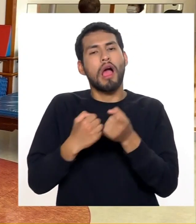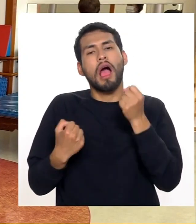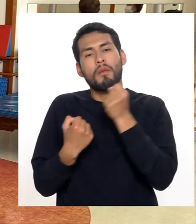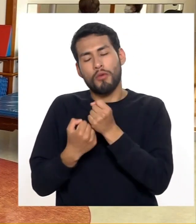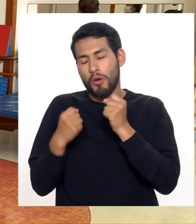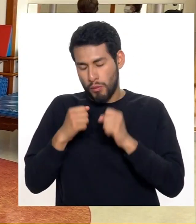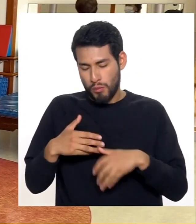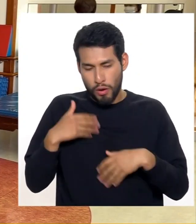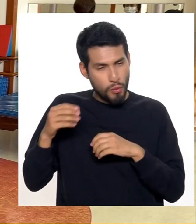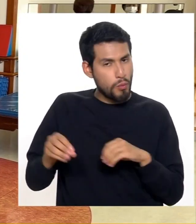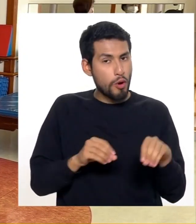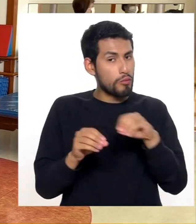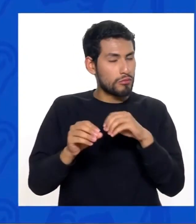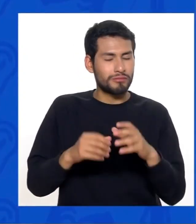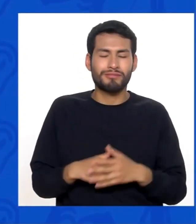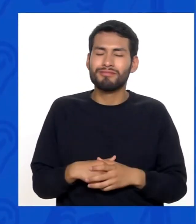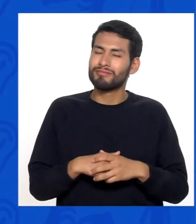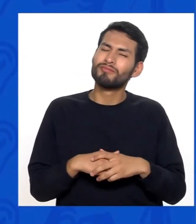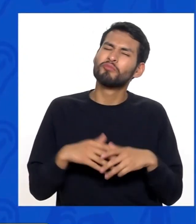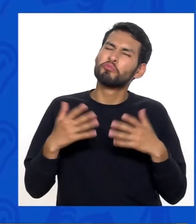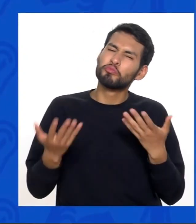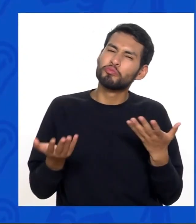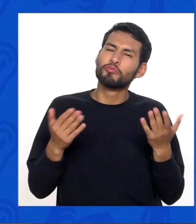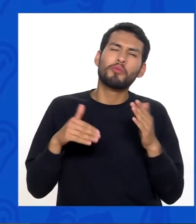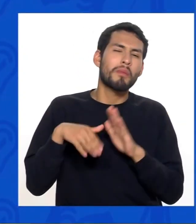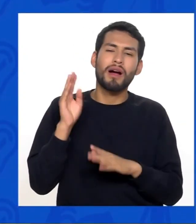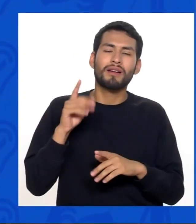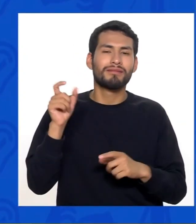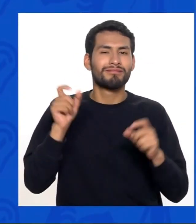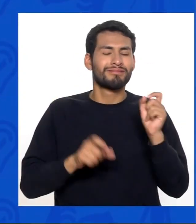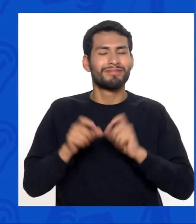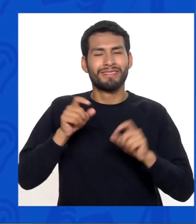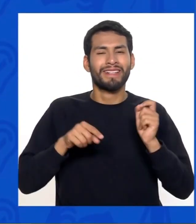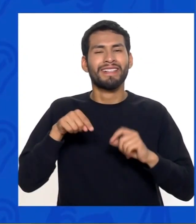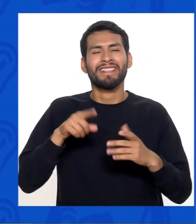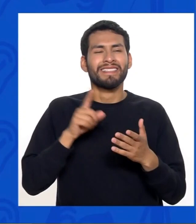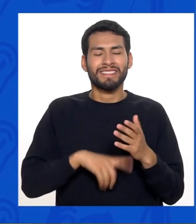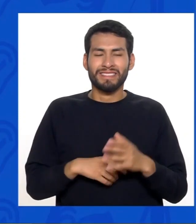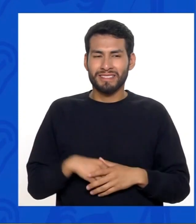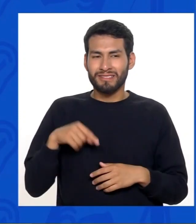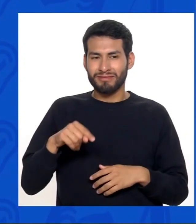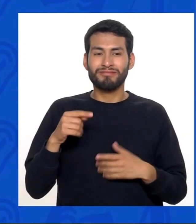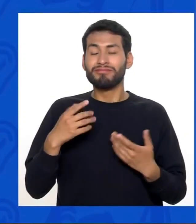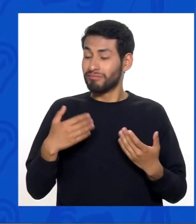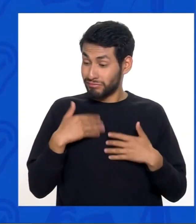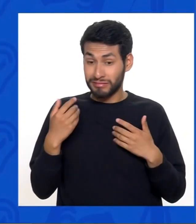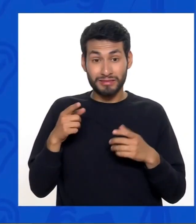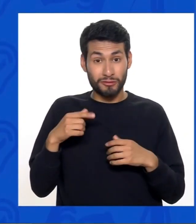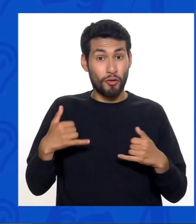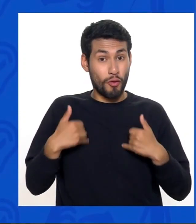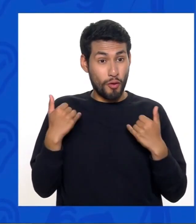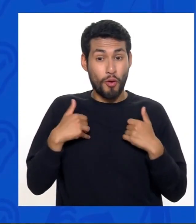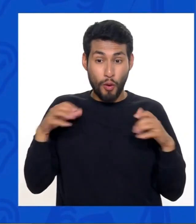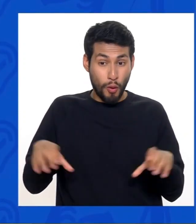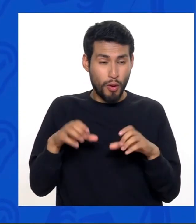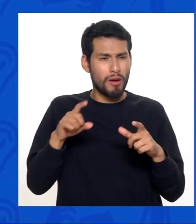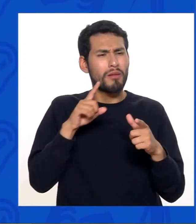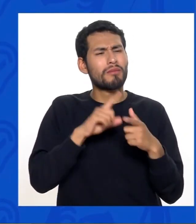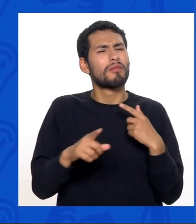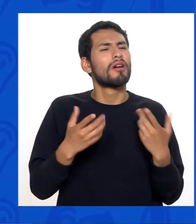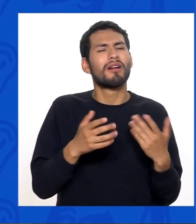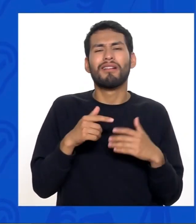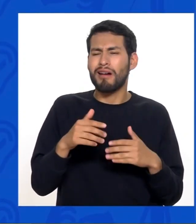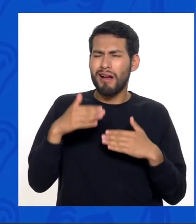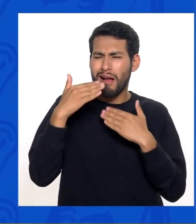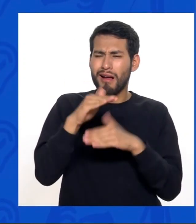ayuda para movilizarse. Generalmente son poblaciones que se encuentran en una etapa productiva, pero que están